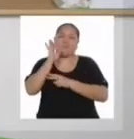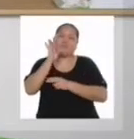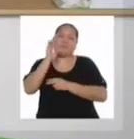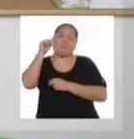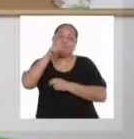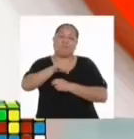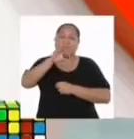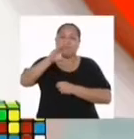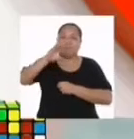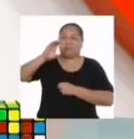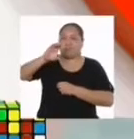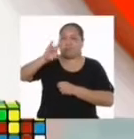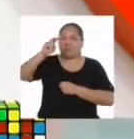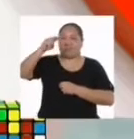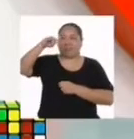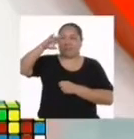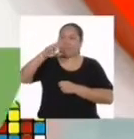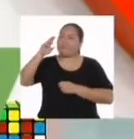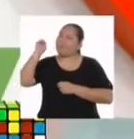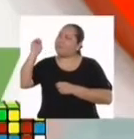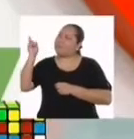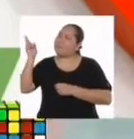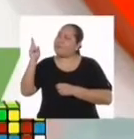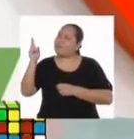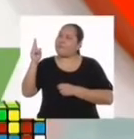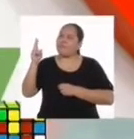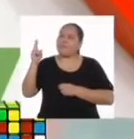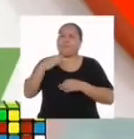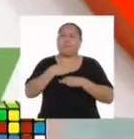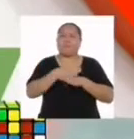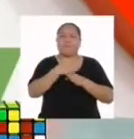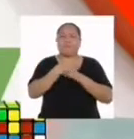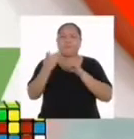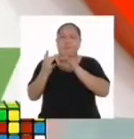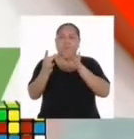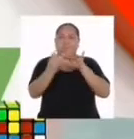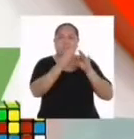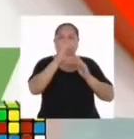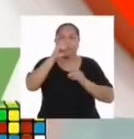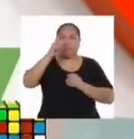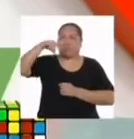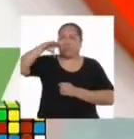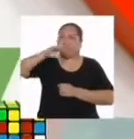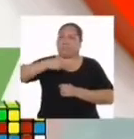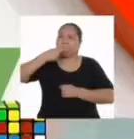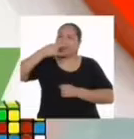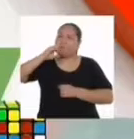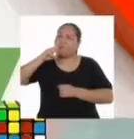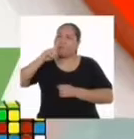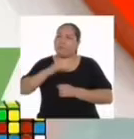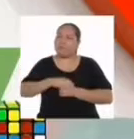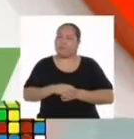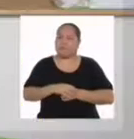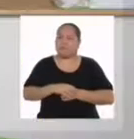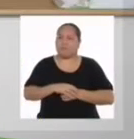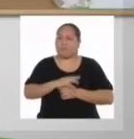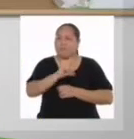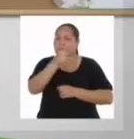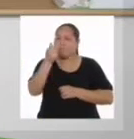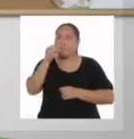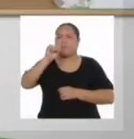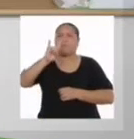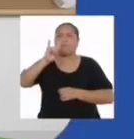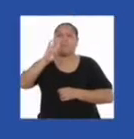contaminación de las cuencas. Profesora, el sistema de cuenca hidrográfica a su vez está integrado por los